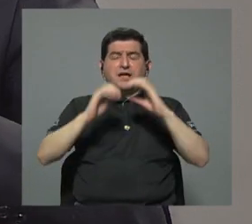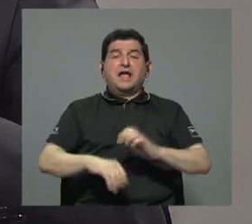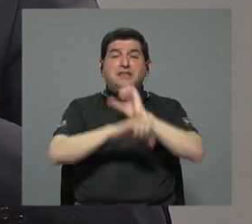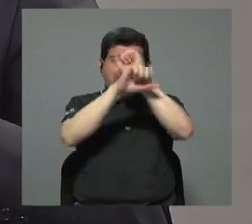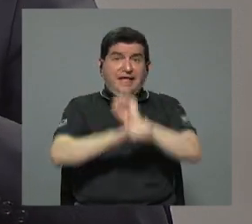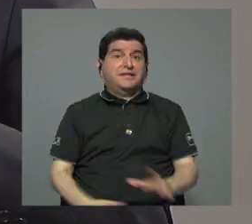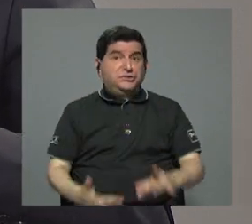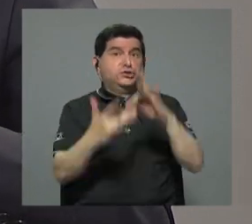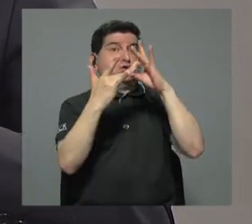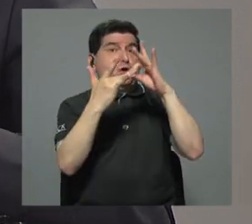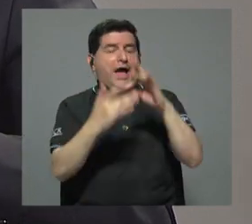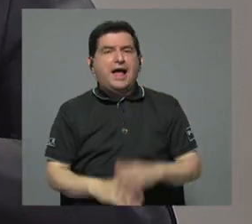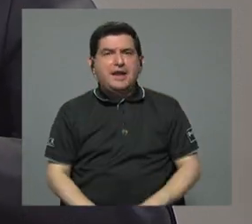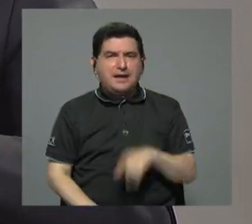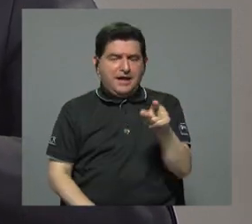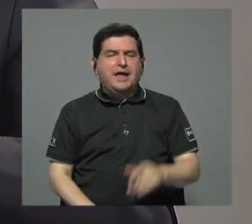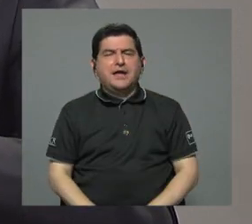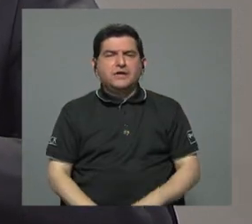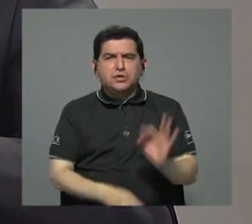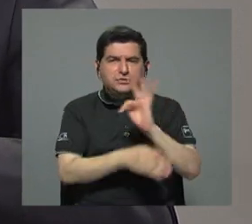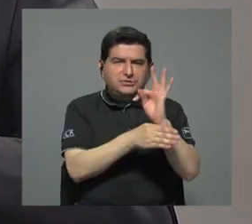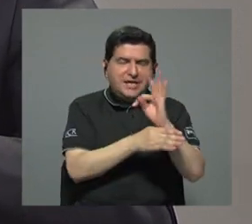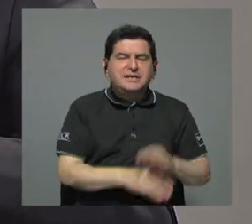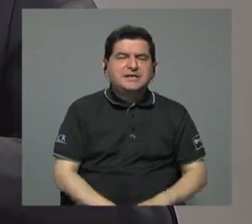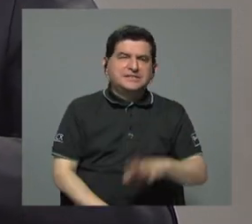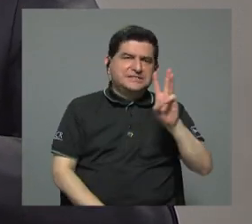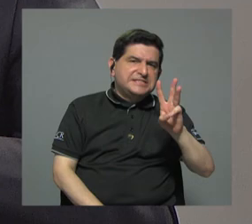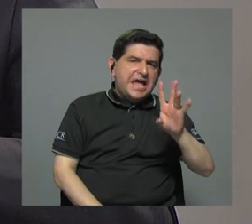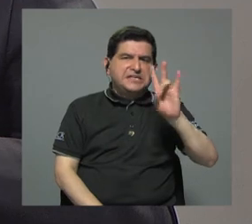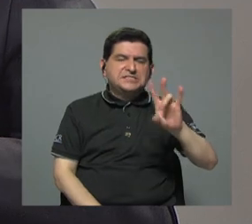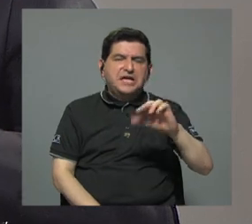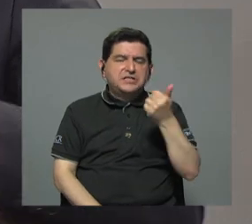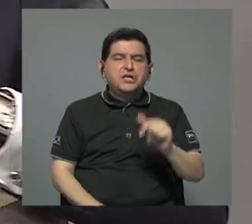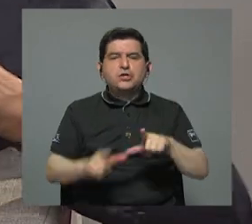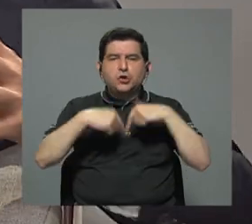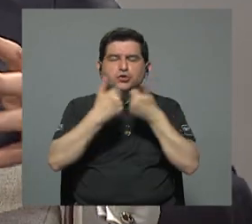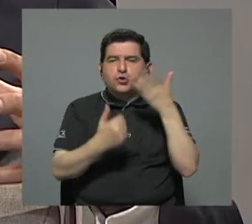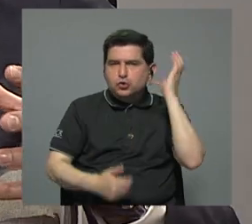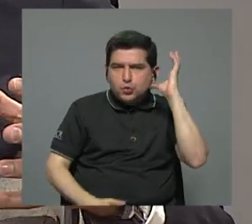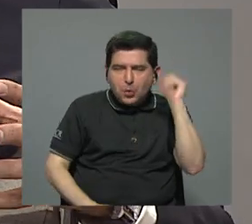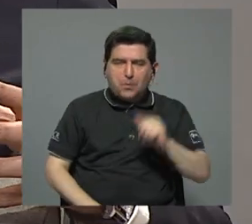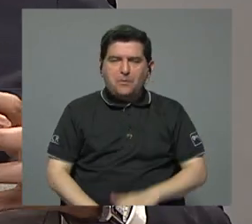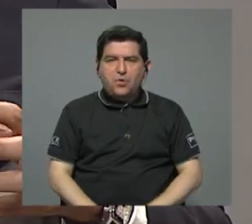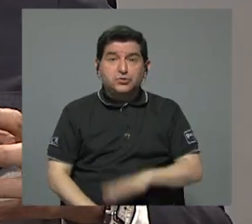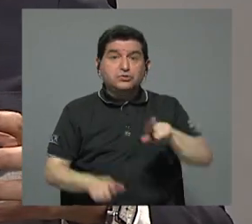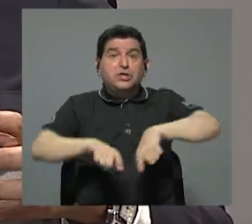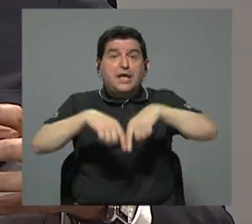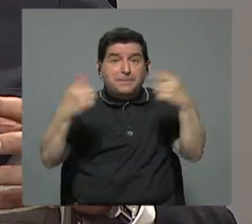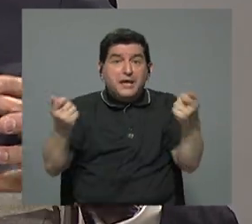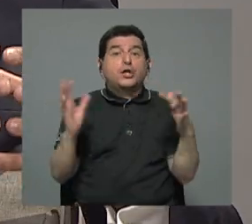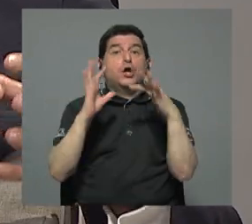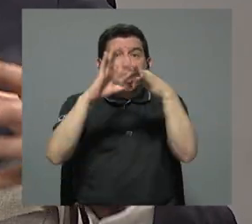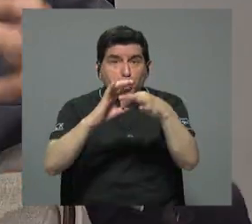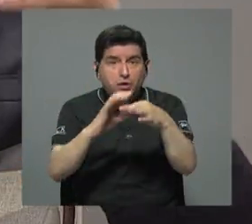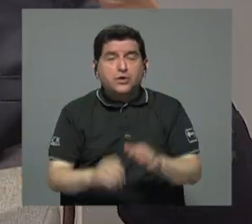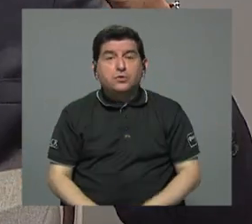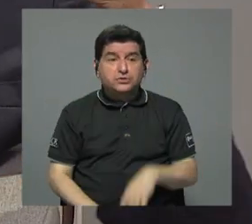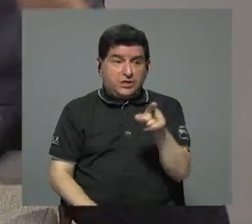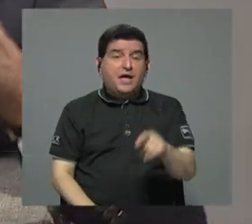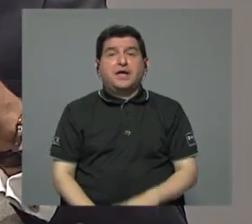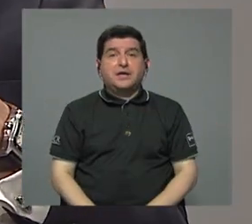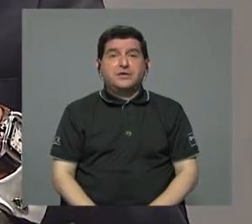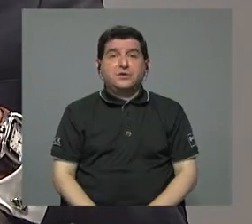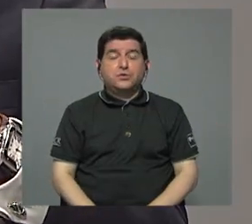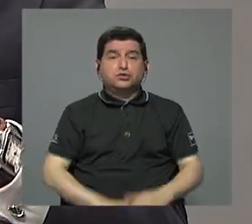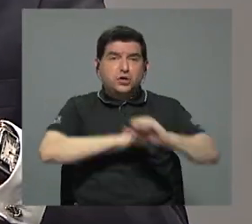tradicionales que son los que se llevan en televisión el 6 el 7 y sus grupos radio los periódicos asociados se llevan de la